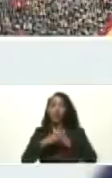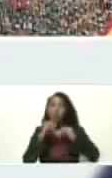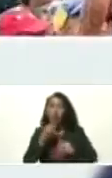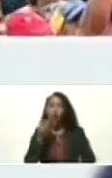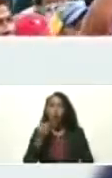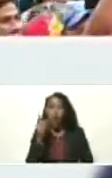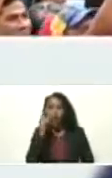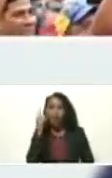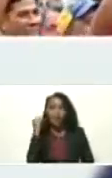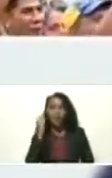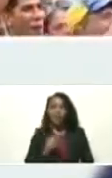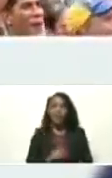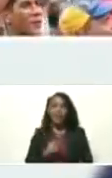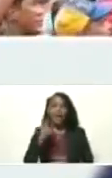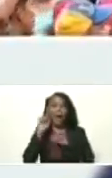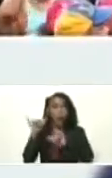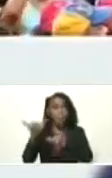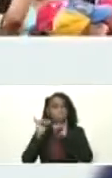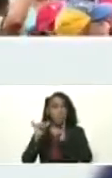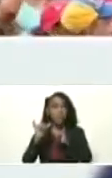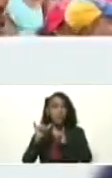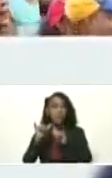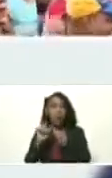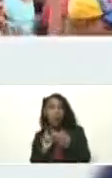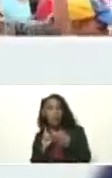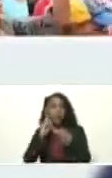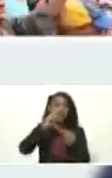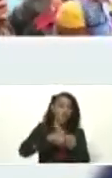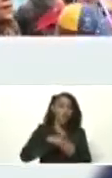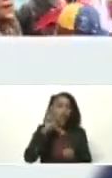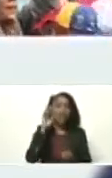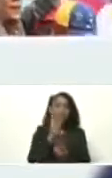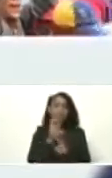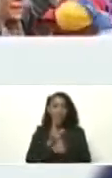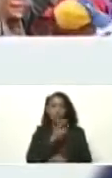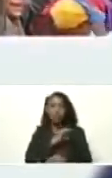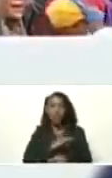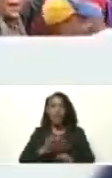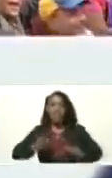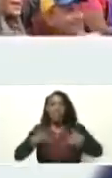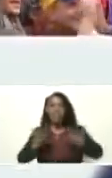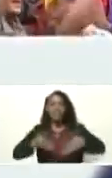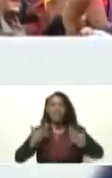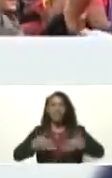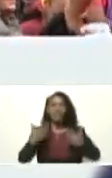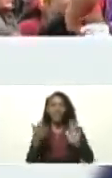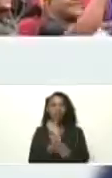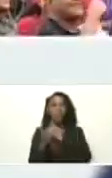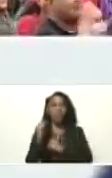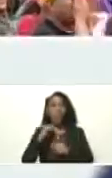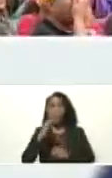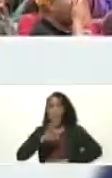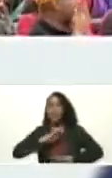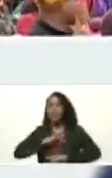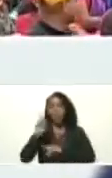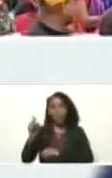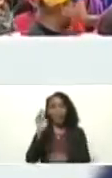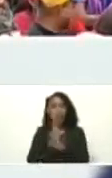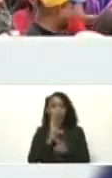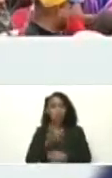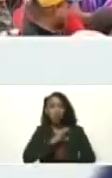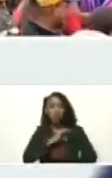y muchachas ahí mismo se inscriban en la red social y empiecen a disfrutar de los beneficios de esta red